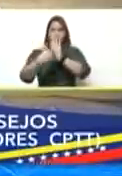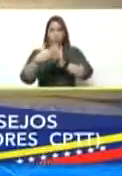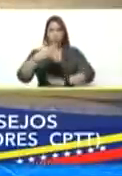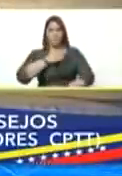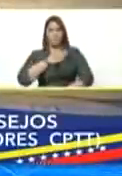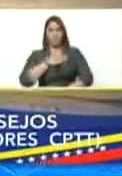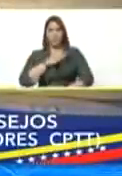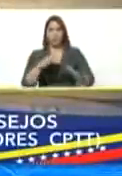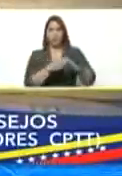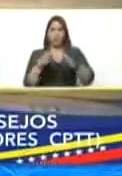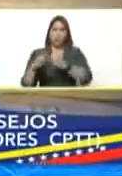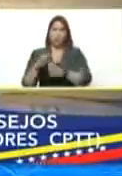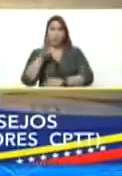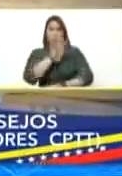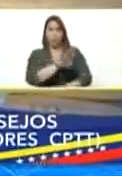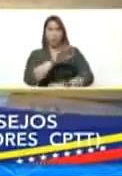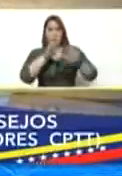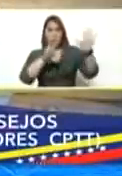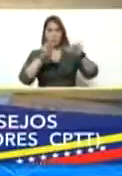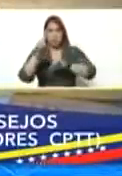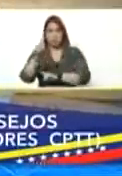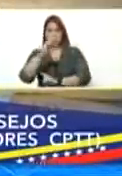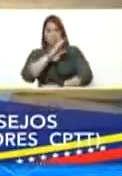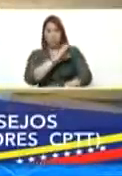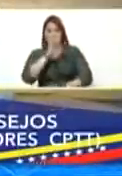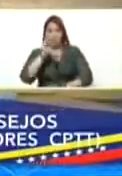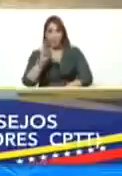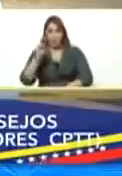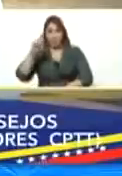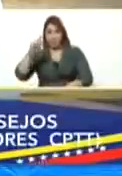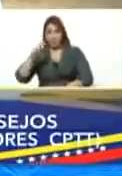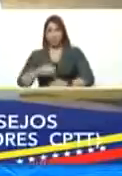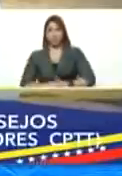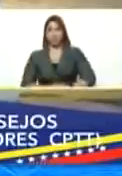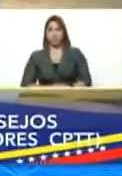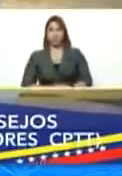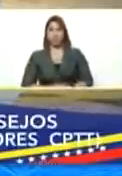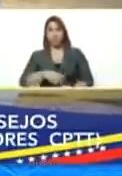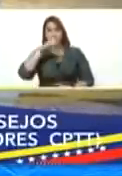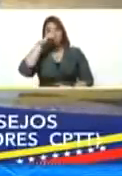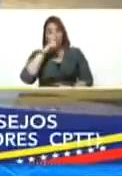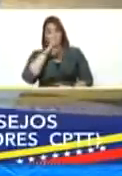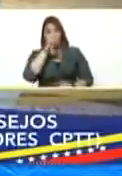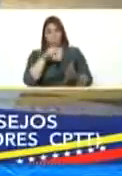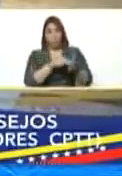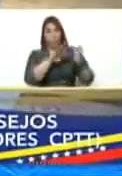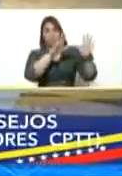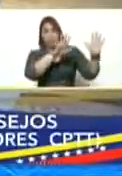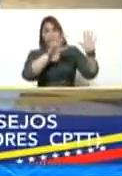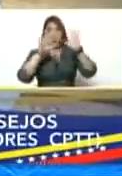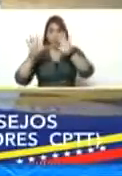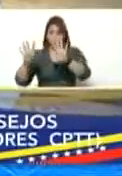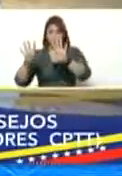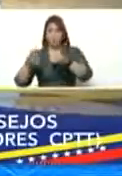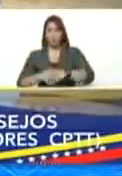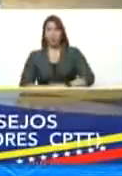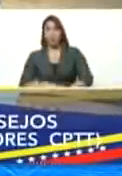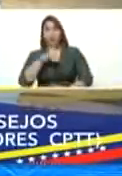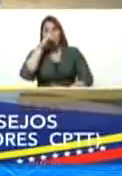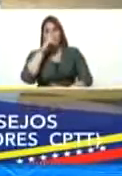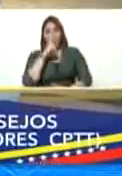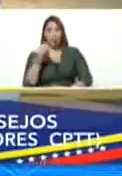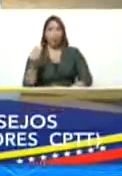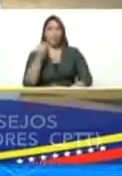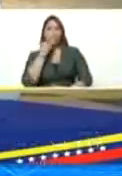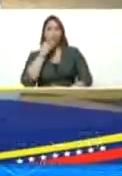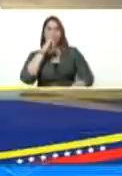conformaron 481 CPT. En el año 2019, en el año del